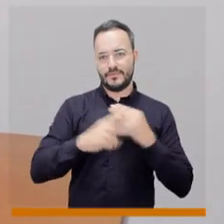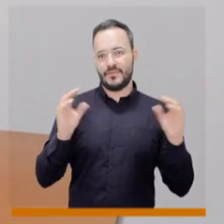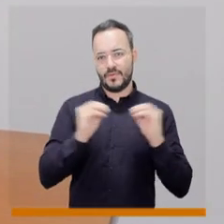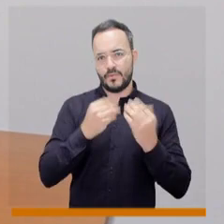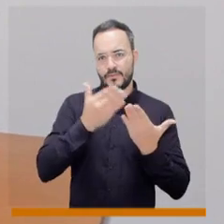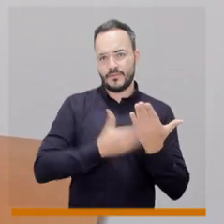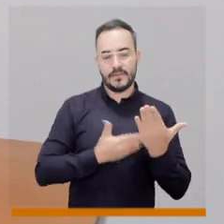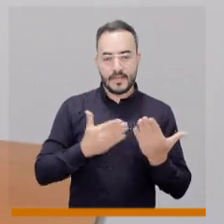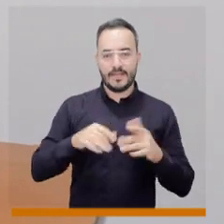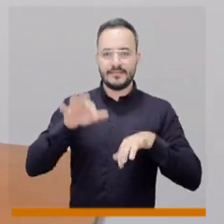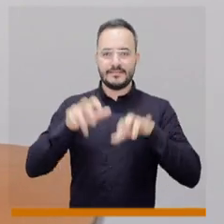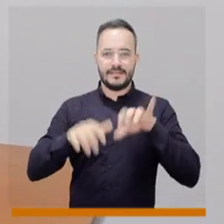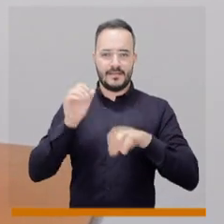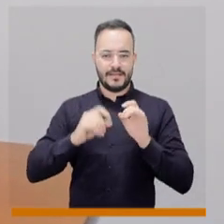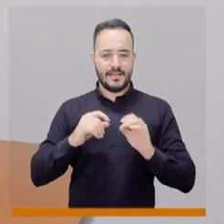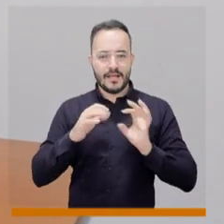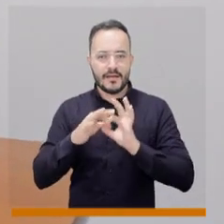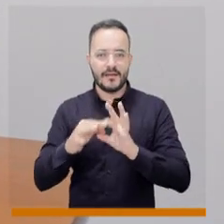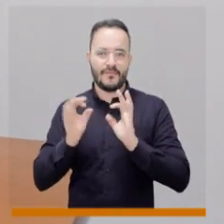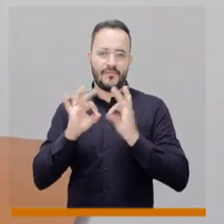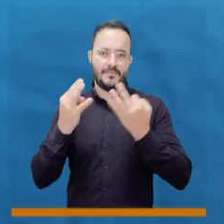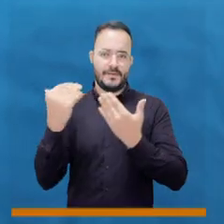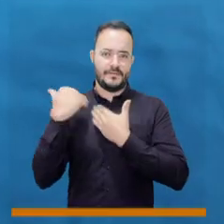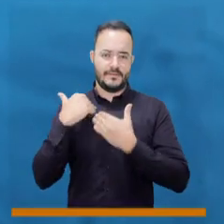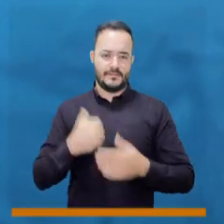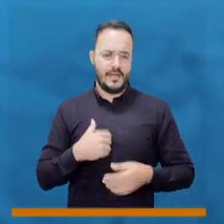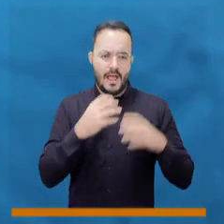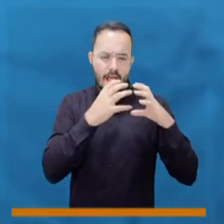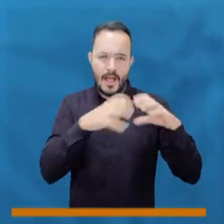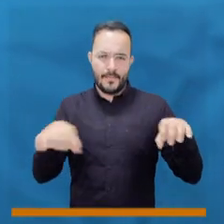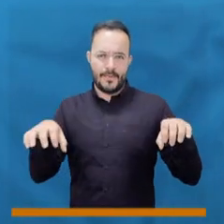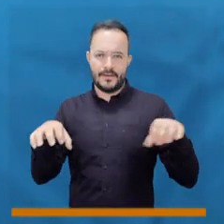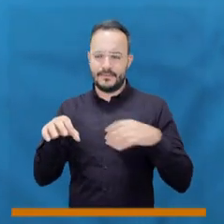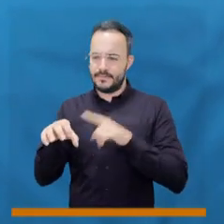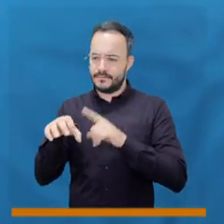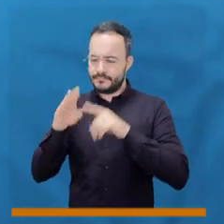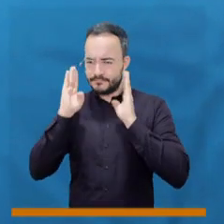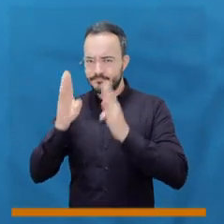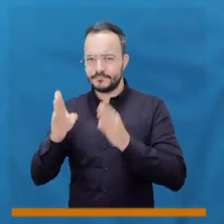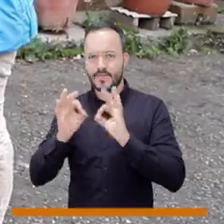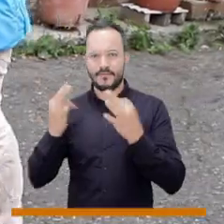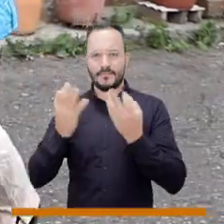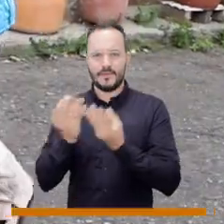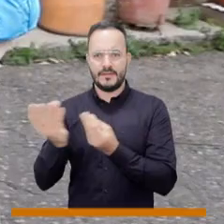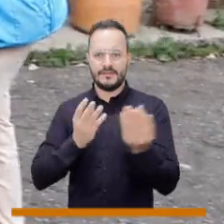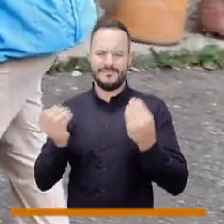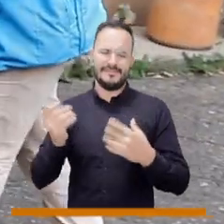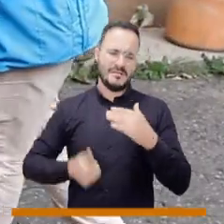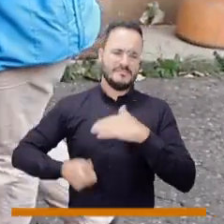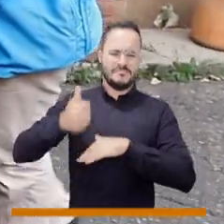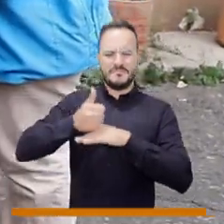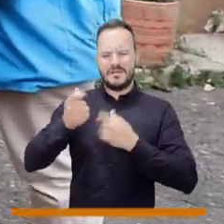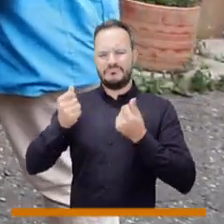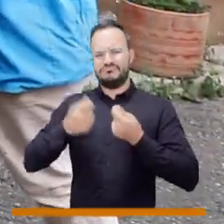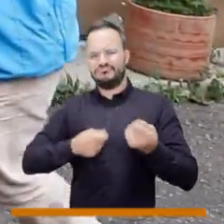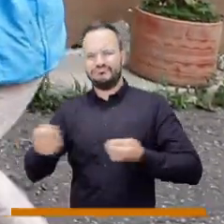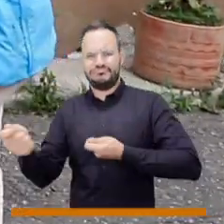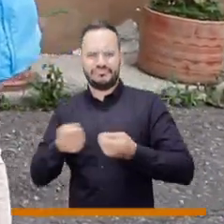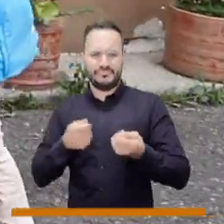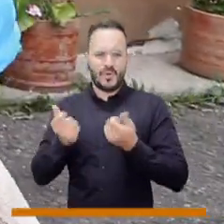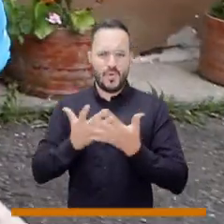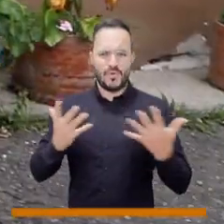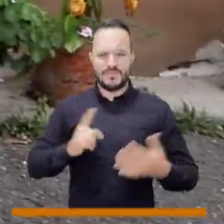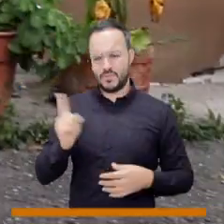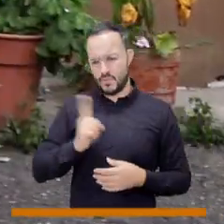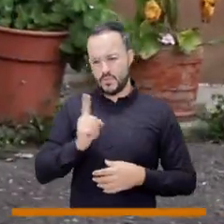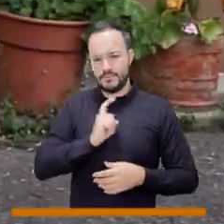un proyecto de acuerdo para que se cree la Secretaría de la Familia, es decir, que esté solita la Secretaría de la Familia. No para generar más burocracia, porque estoy